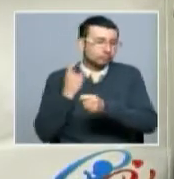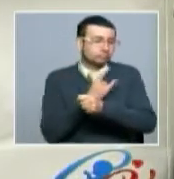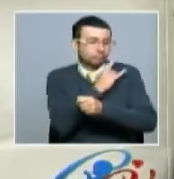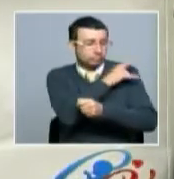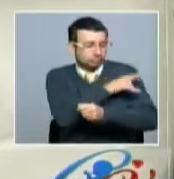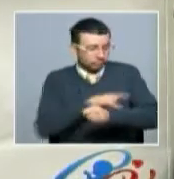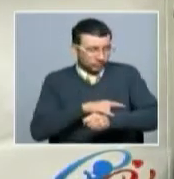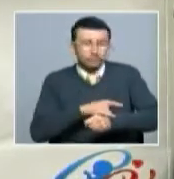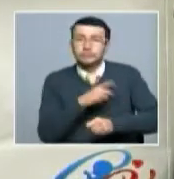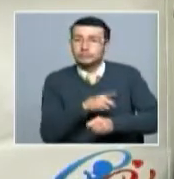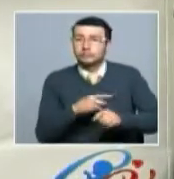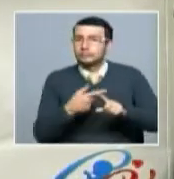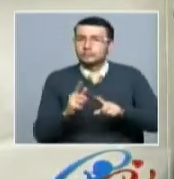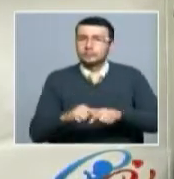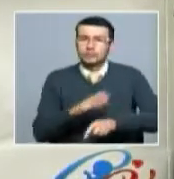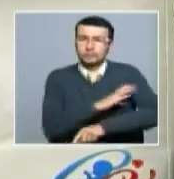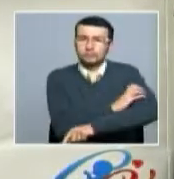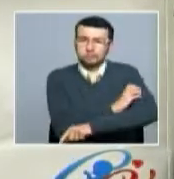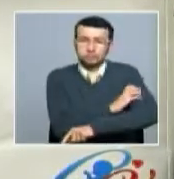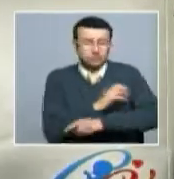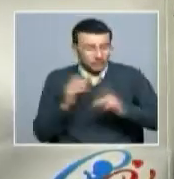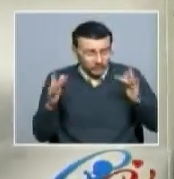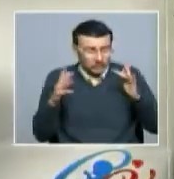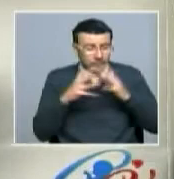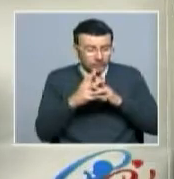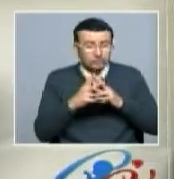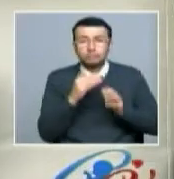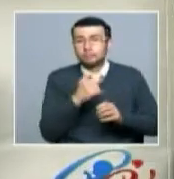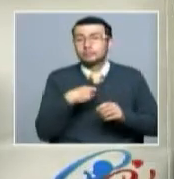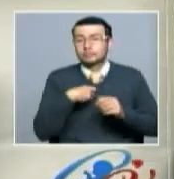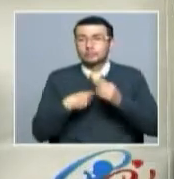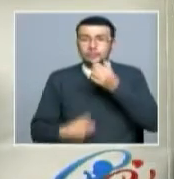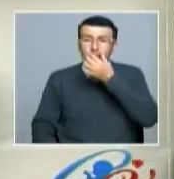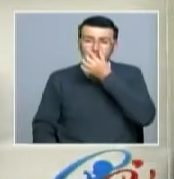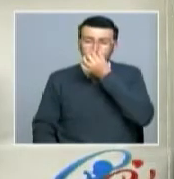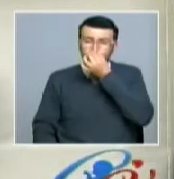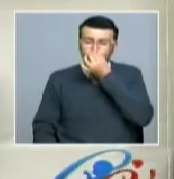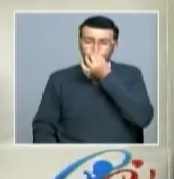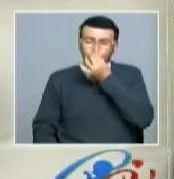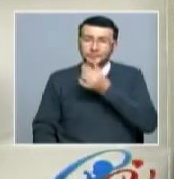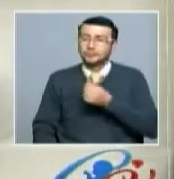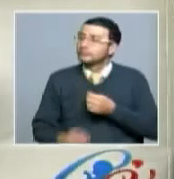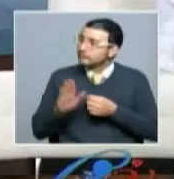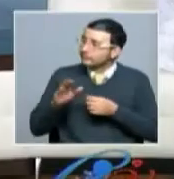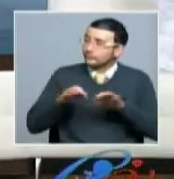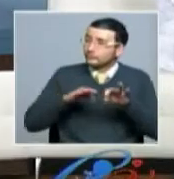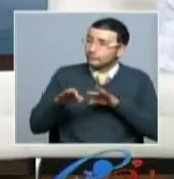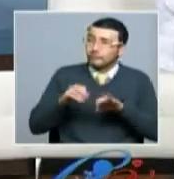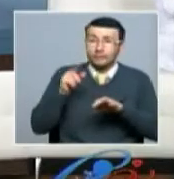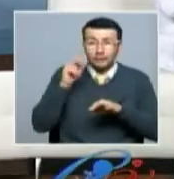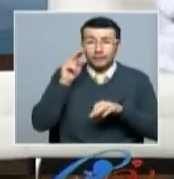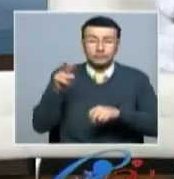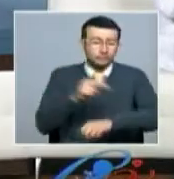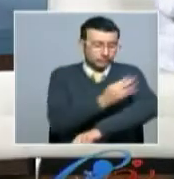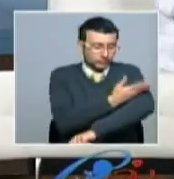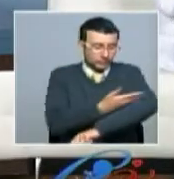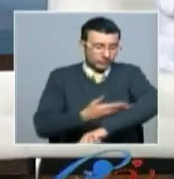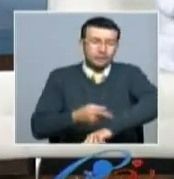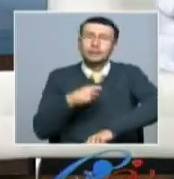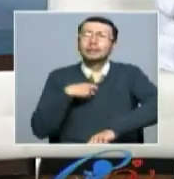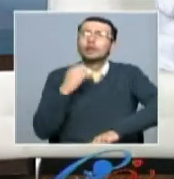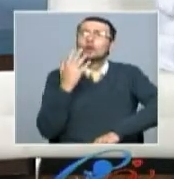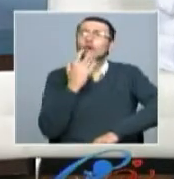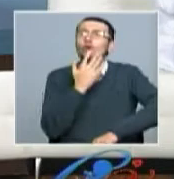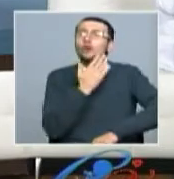de músculos, en este caso, que son los que inervan la rama posterior del nervio motor. Y veían esa imagen ahora de la mano con este sector azulito,